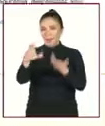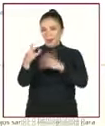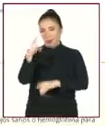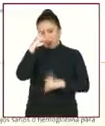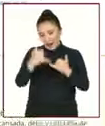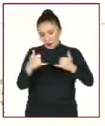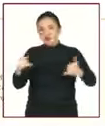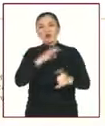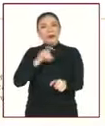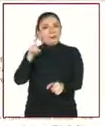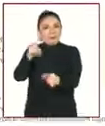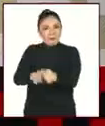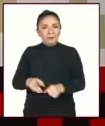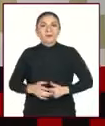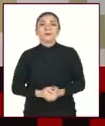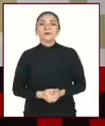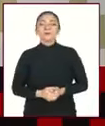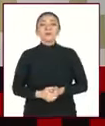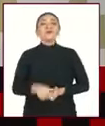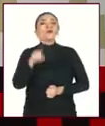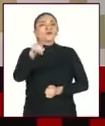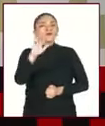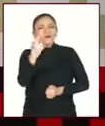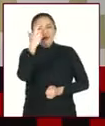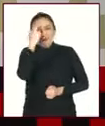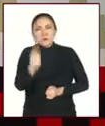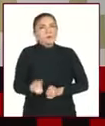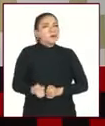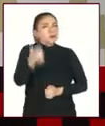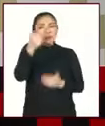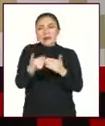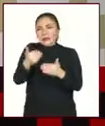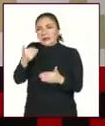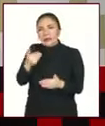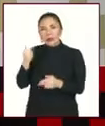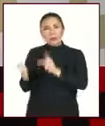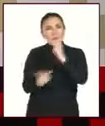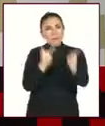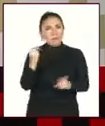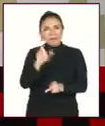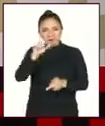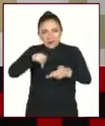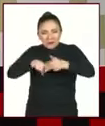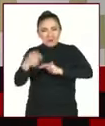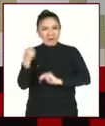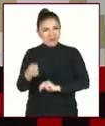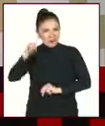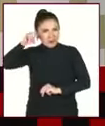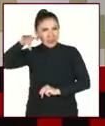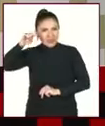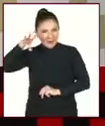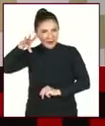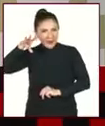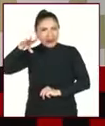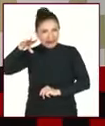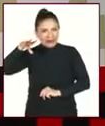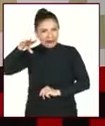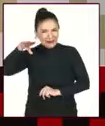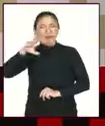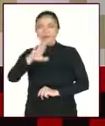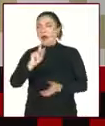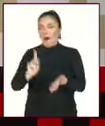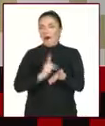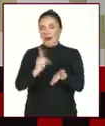inscribirse. ¿Recuerdan la pregunta que hicimos al inicio de este seminario? Yo sé que sí, pero por si